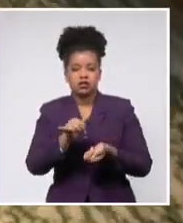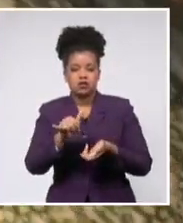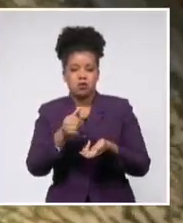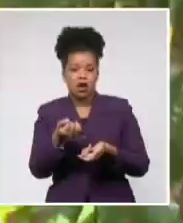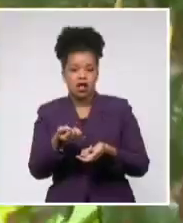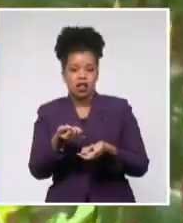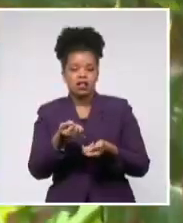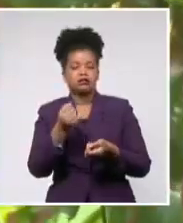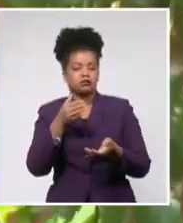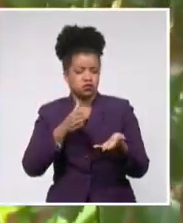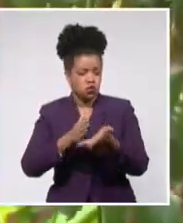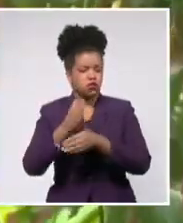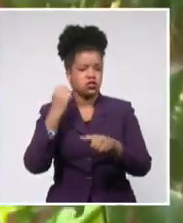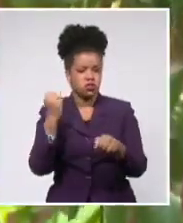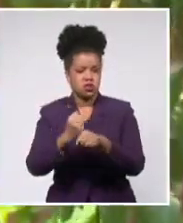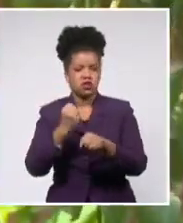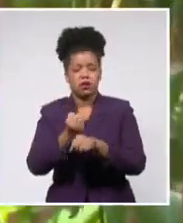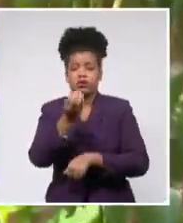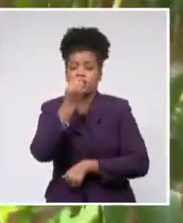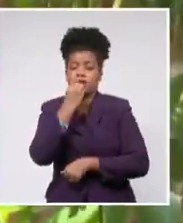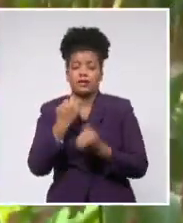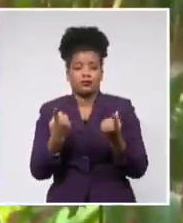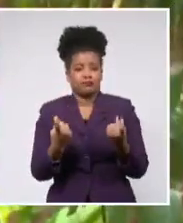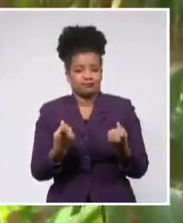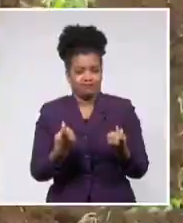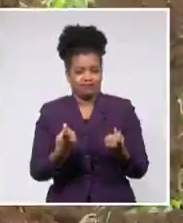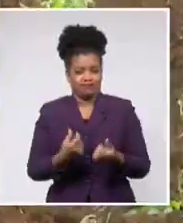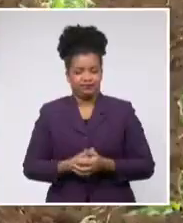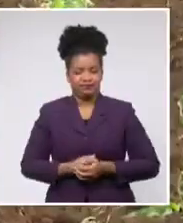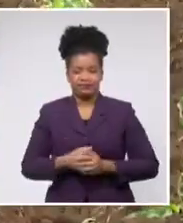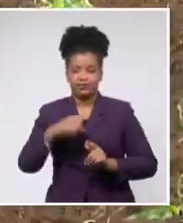cosechar al menos los alimentos indispensables.